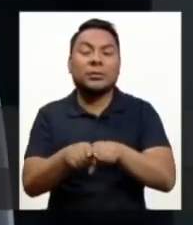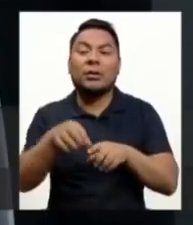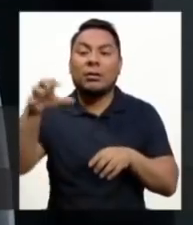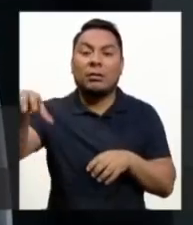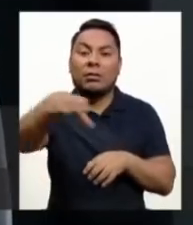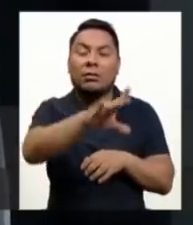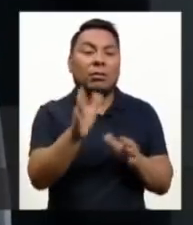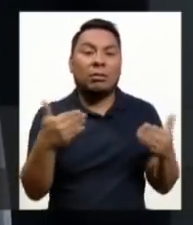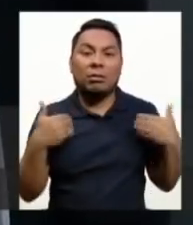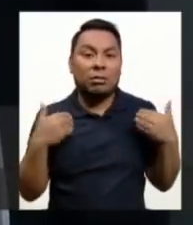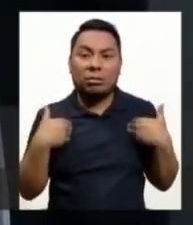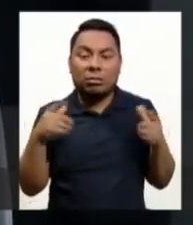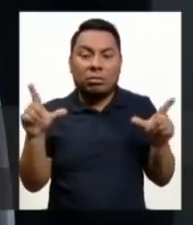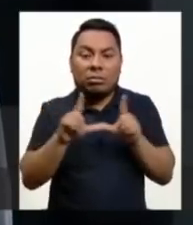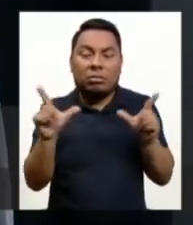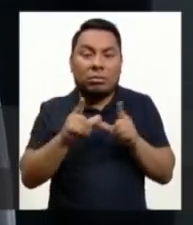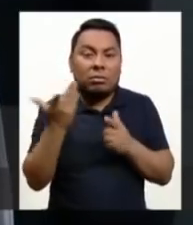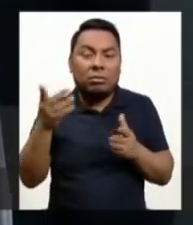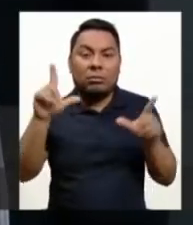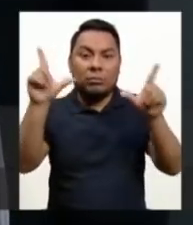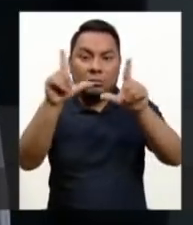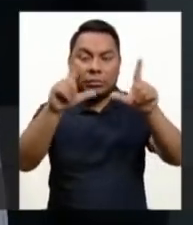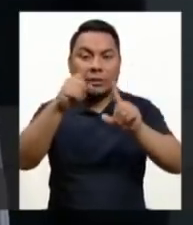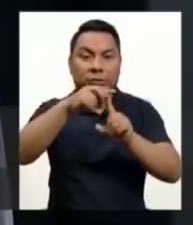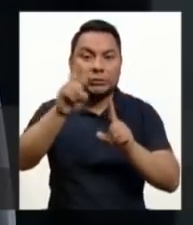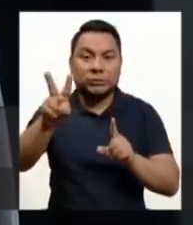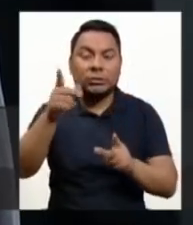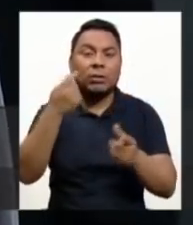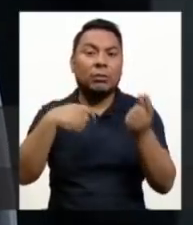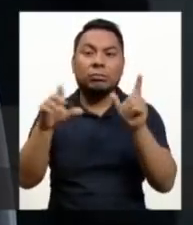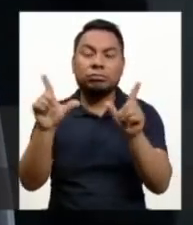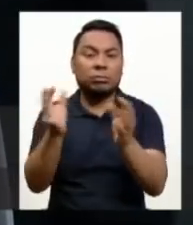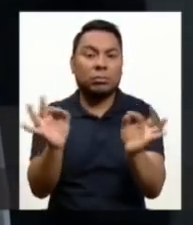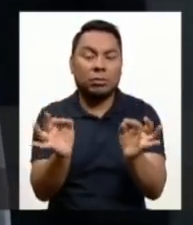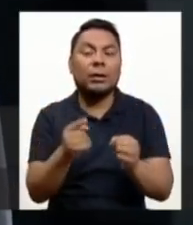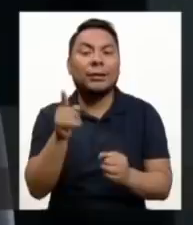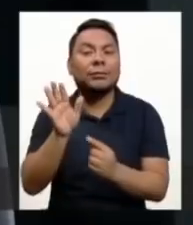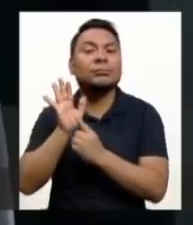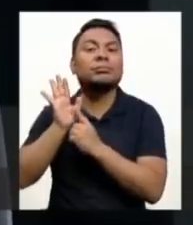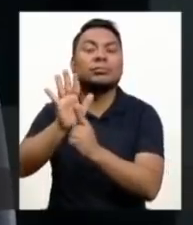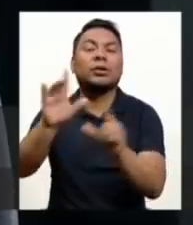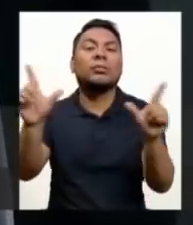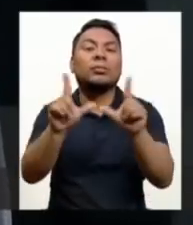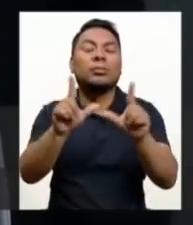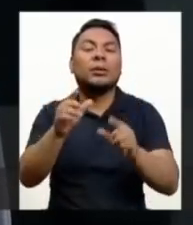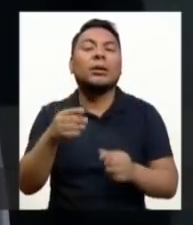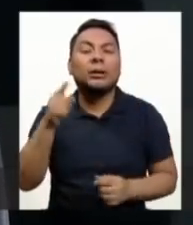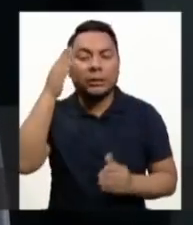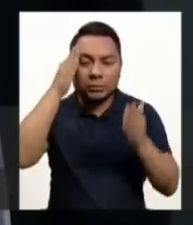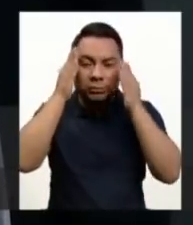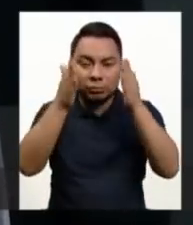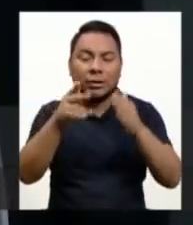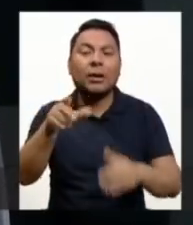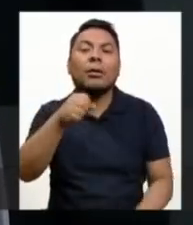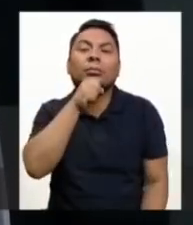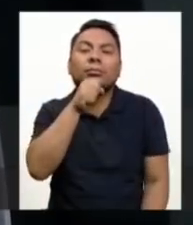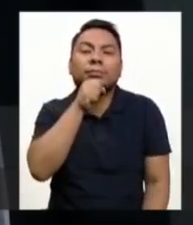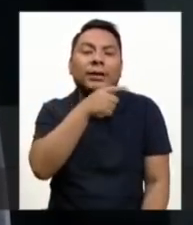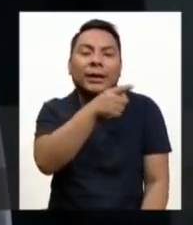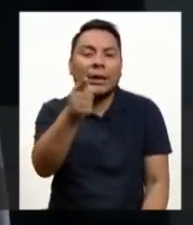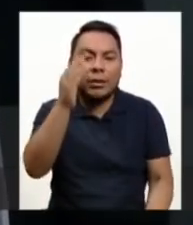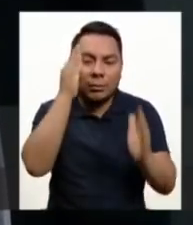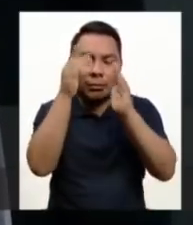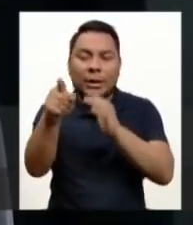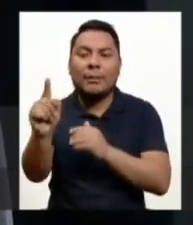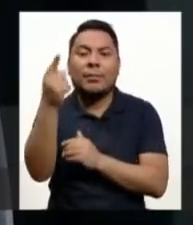tienen espacio en la pantalla televisiva comercial, lanzaremos un programa dedicado a la tercera edad para demostrar